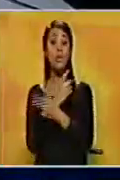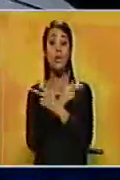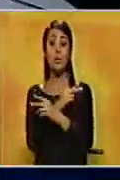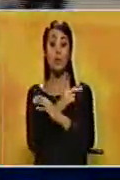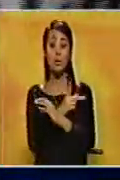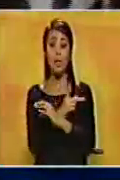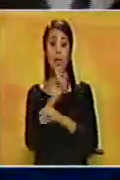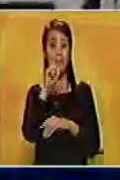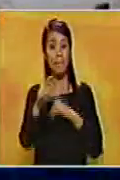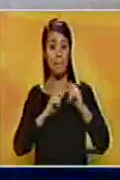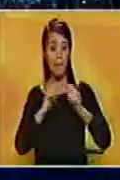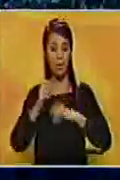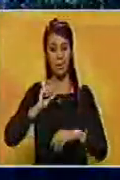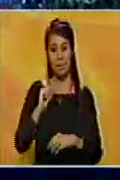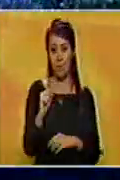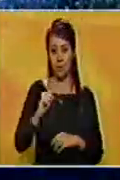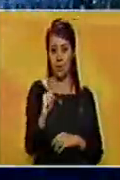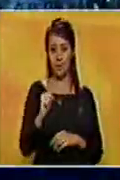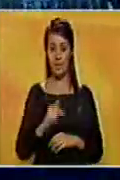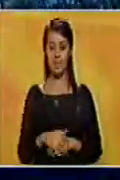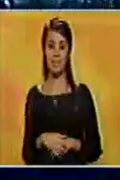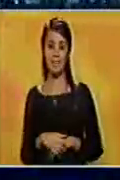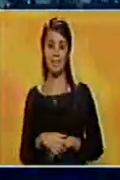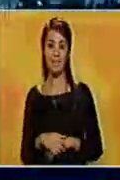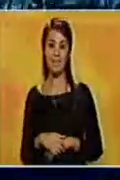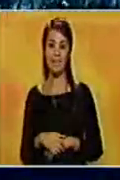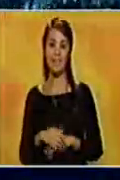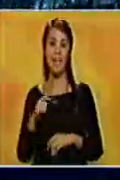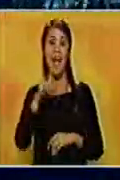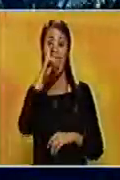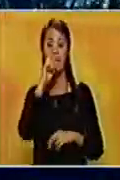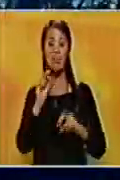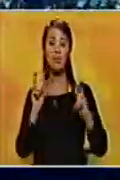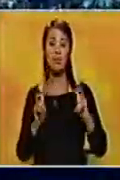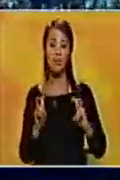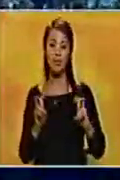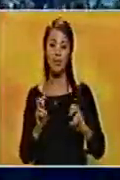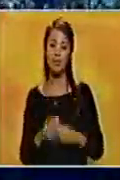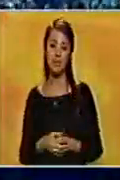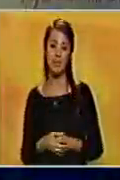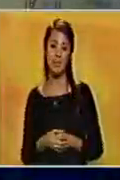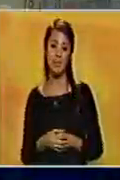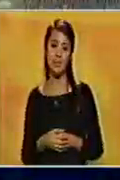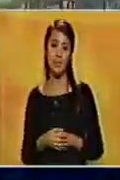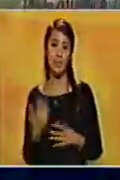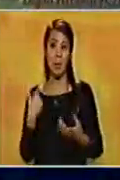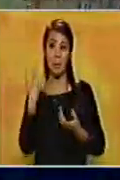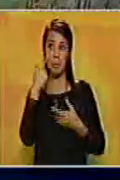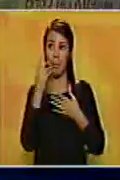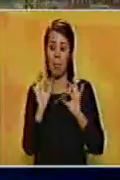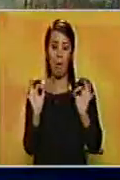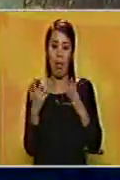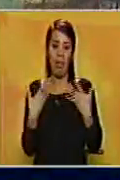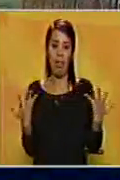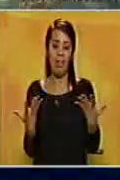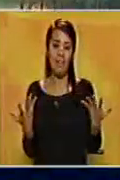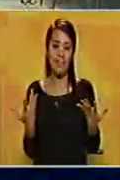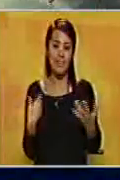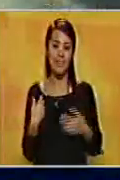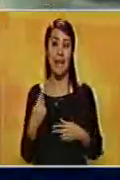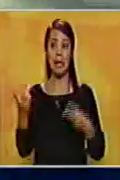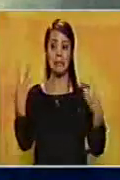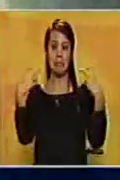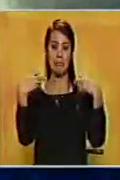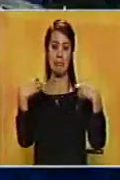civil, periodistas o policías, momentos como la llegada del Año Nuevo ocurren sin que siquiera se den cuenta y es ahí donde comienzan a ser vistos